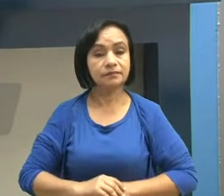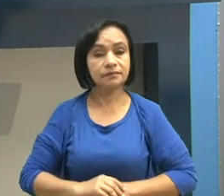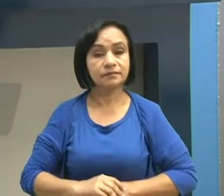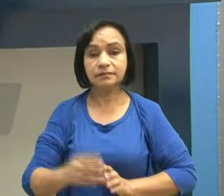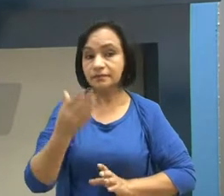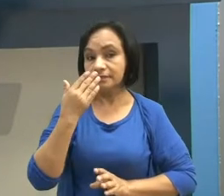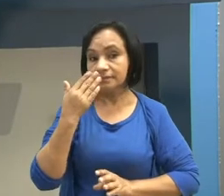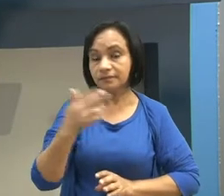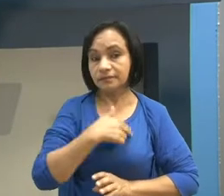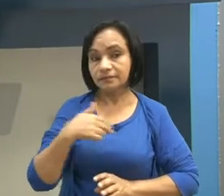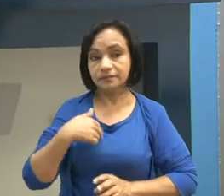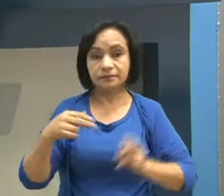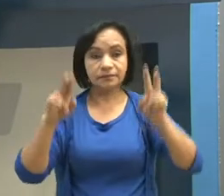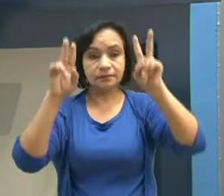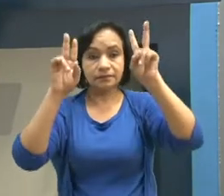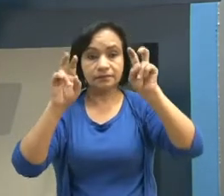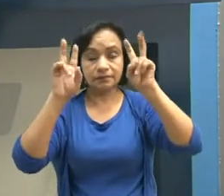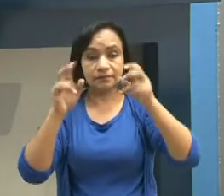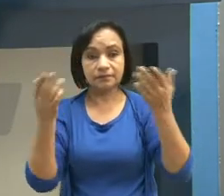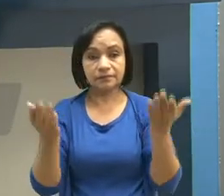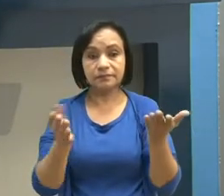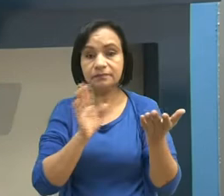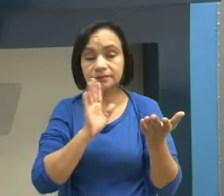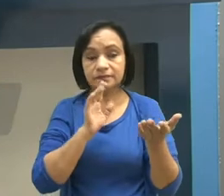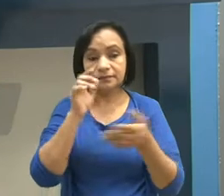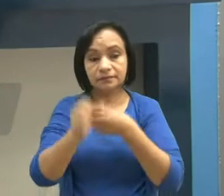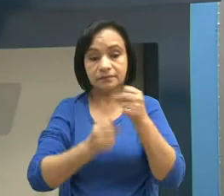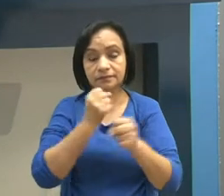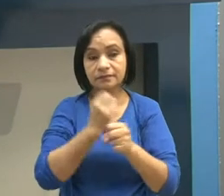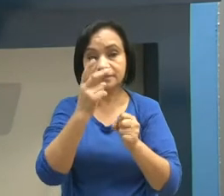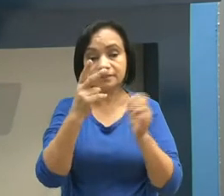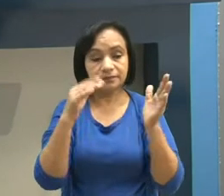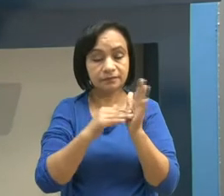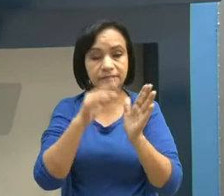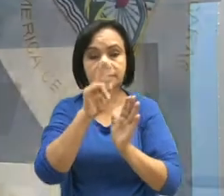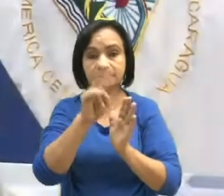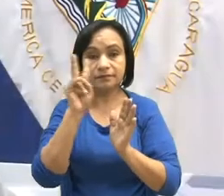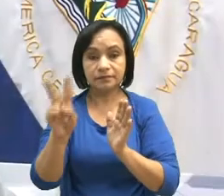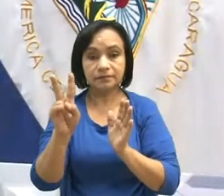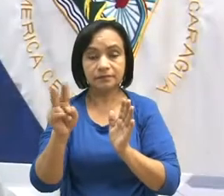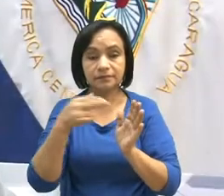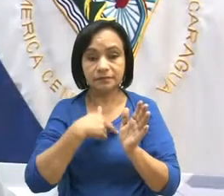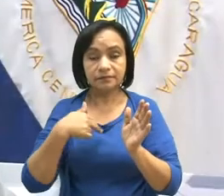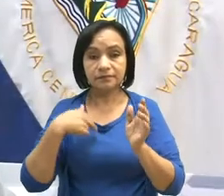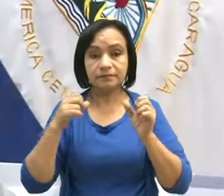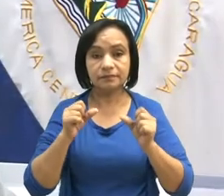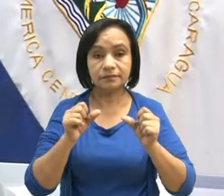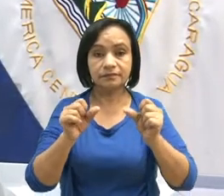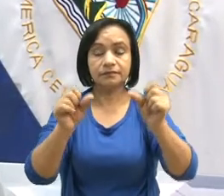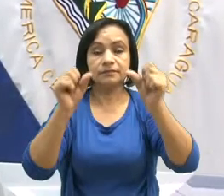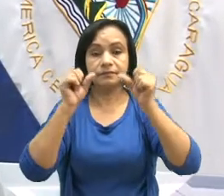oportuno, ¿no?, también hablar del tema, porque entiendo que para este año 2022, pues precisamente esto va a ser una constante.